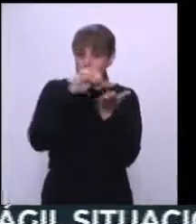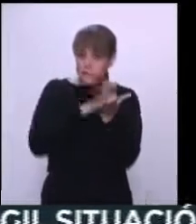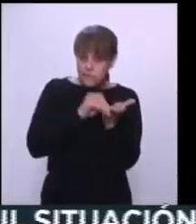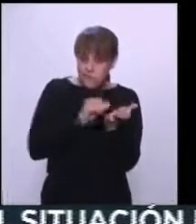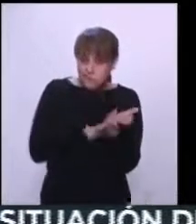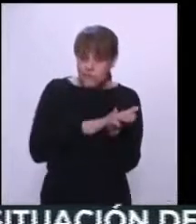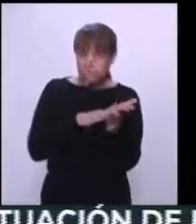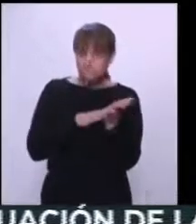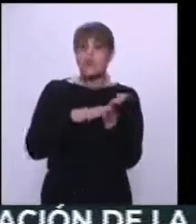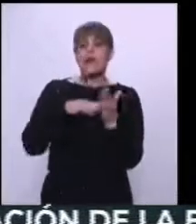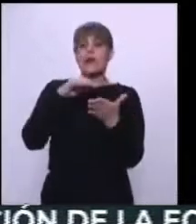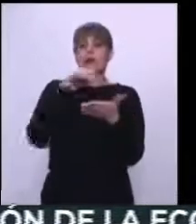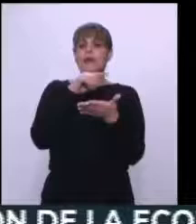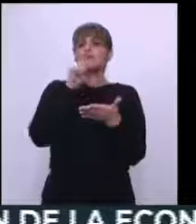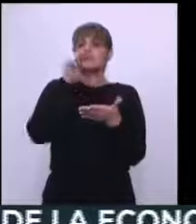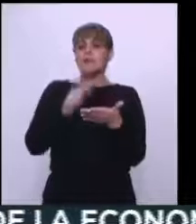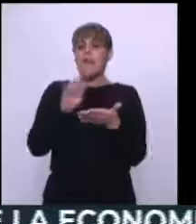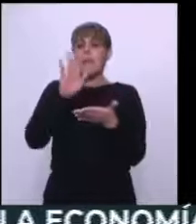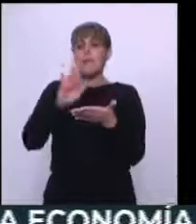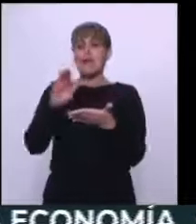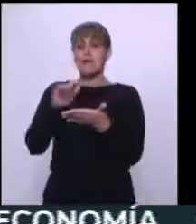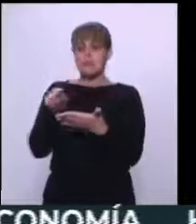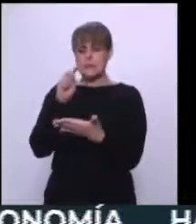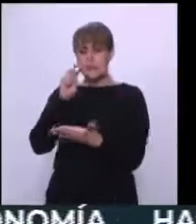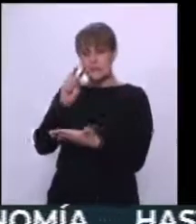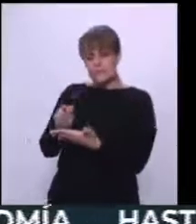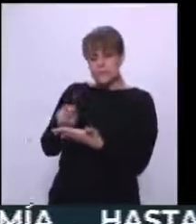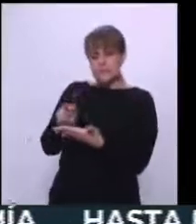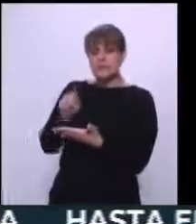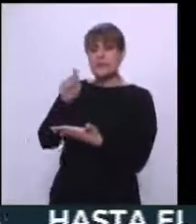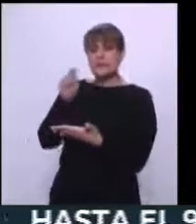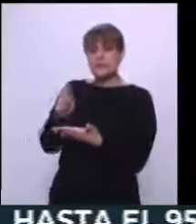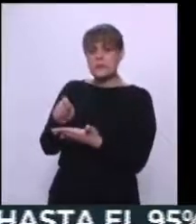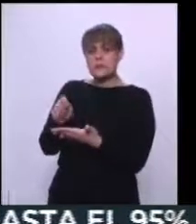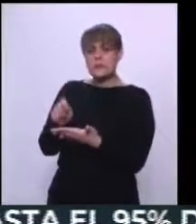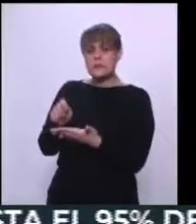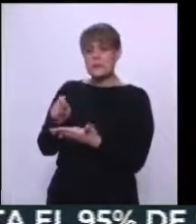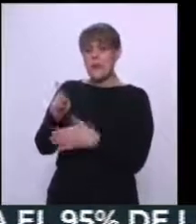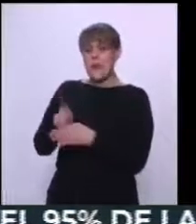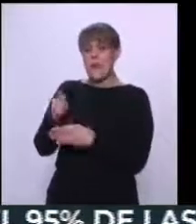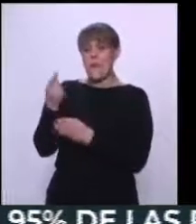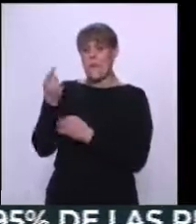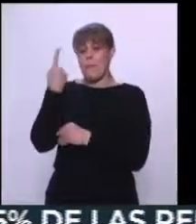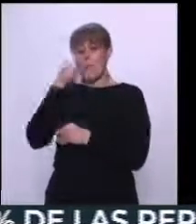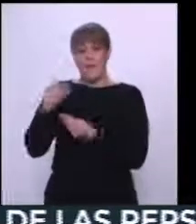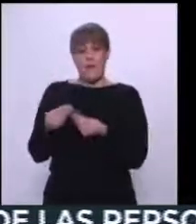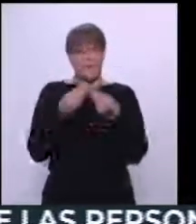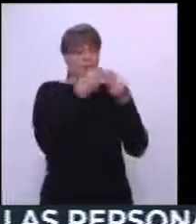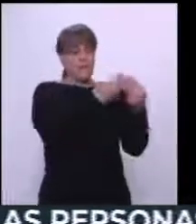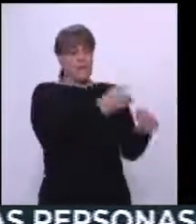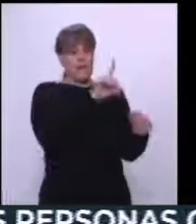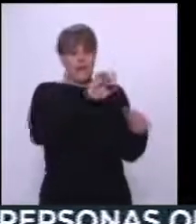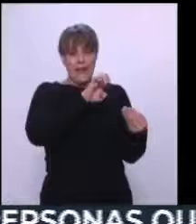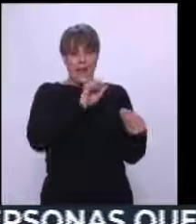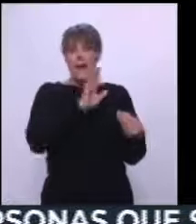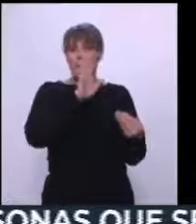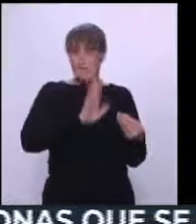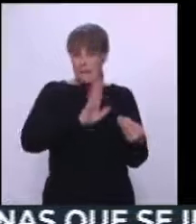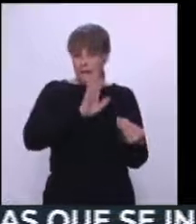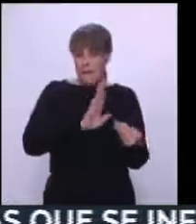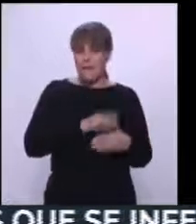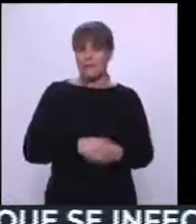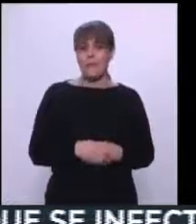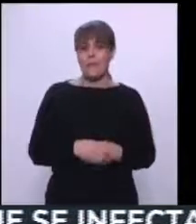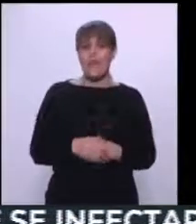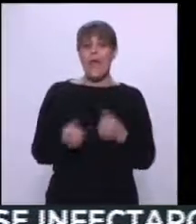se leyó pues como una dedicatoria muy destinada a la DEA directamente. Ahora algunos